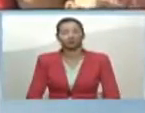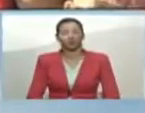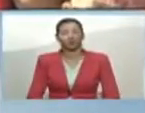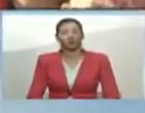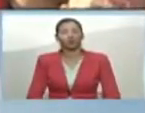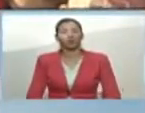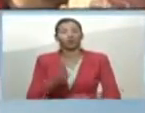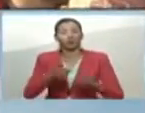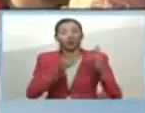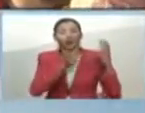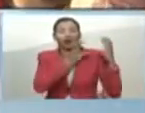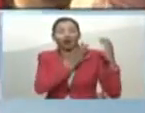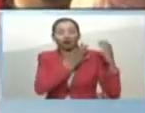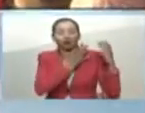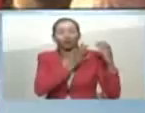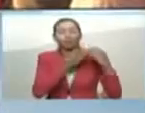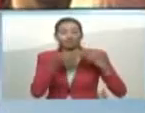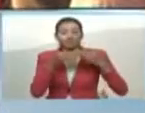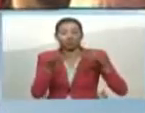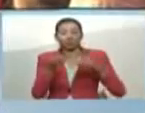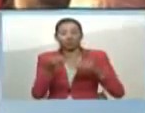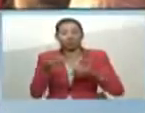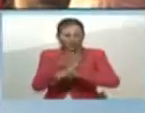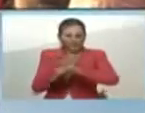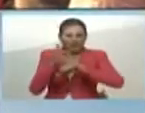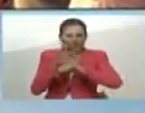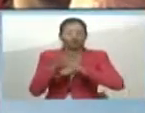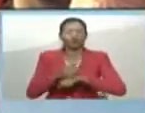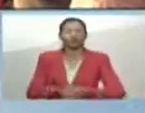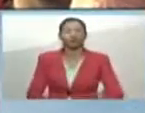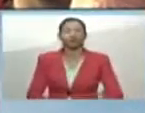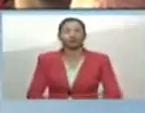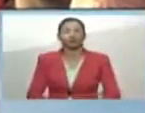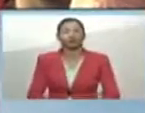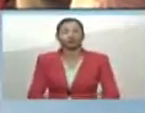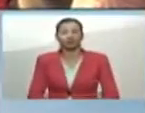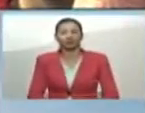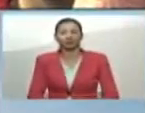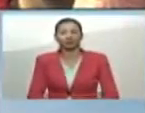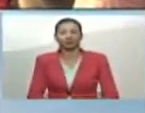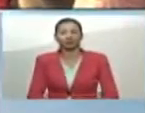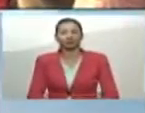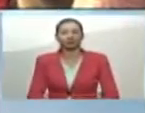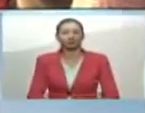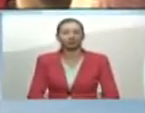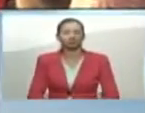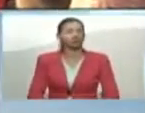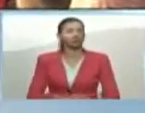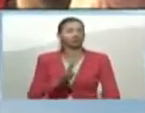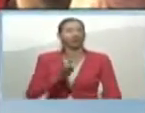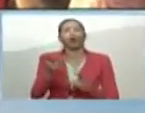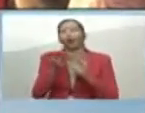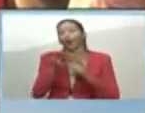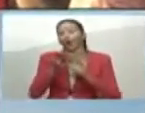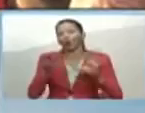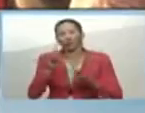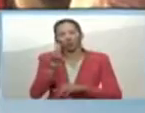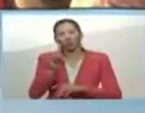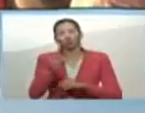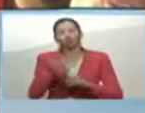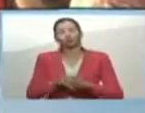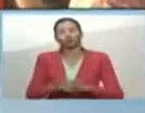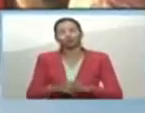puestos de poder dentro del gobierno bolivariano. No para desunir, no para desunir,